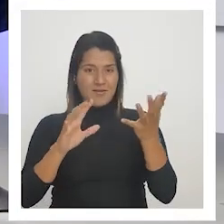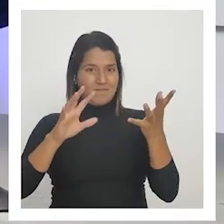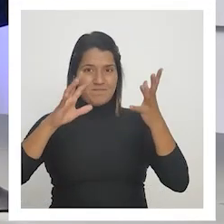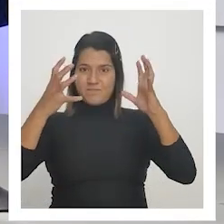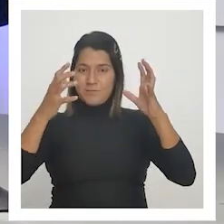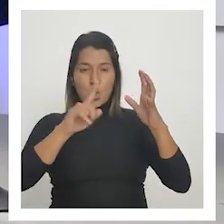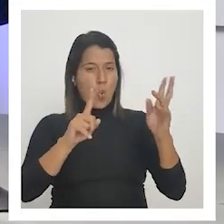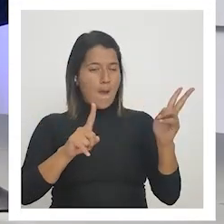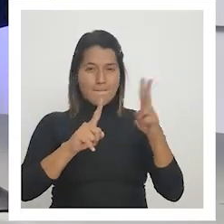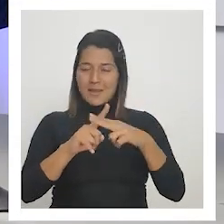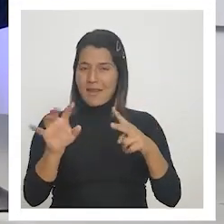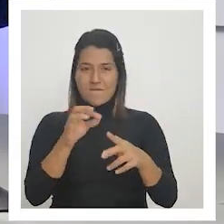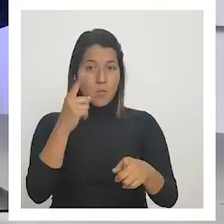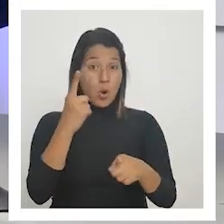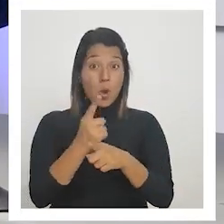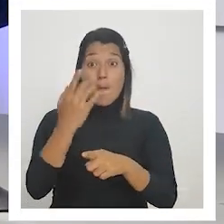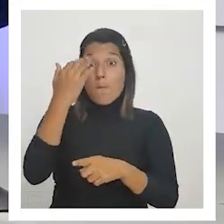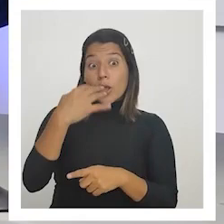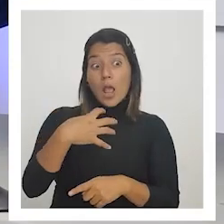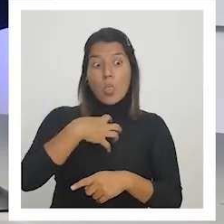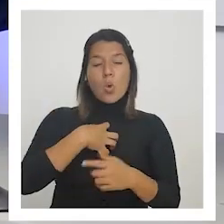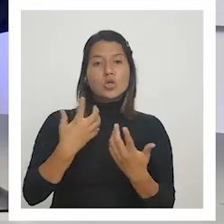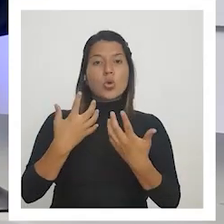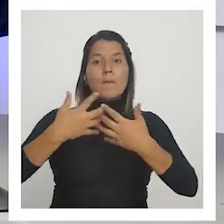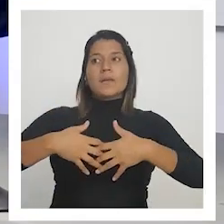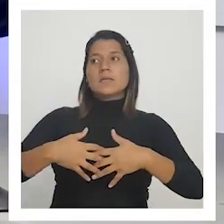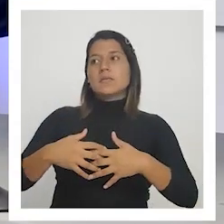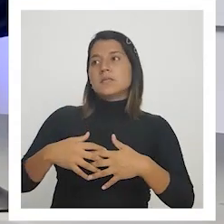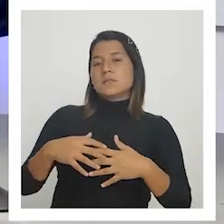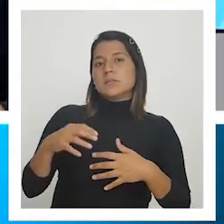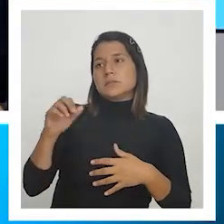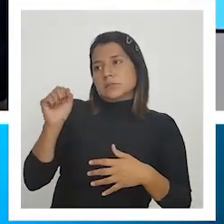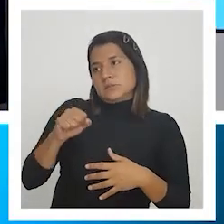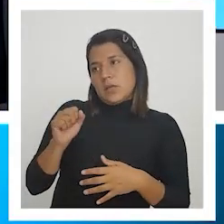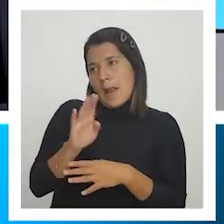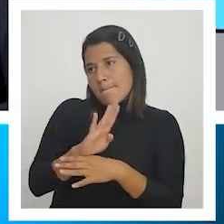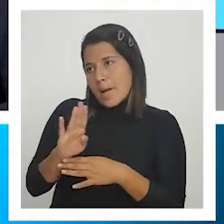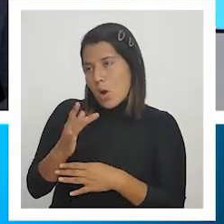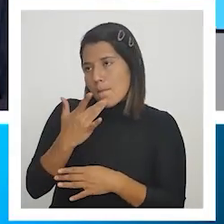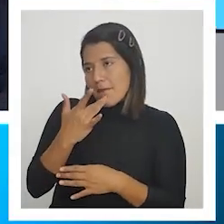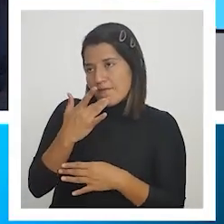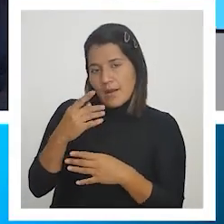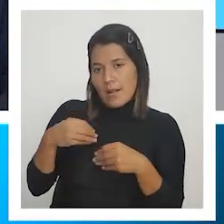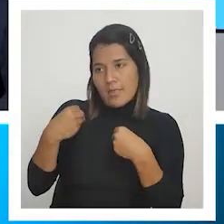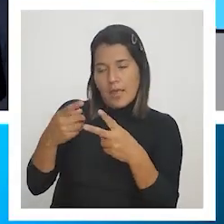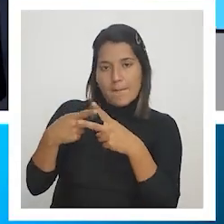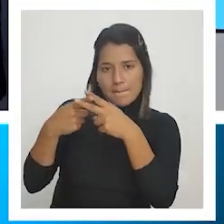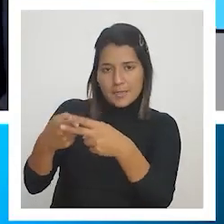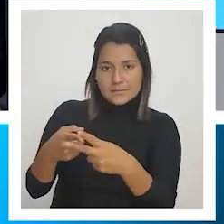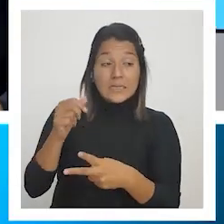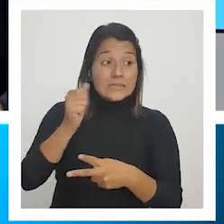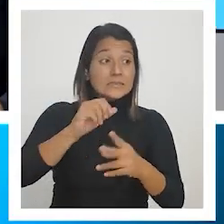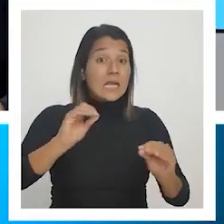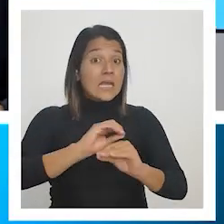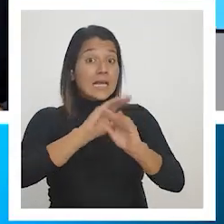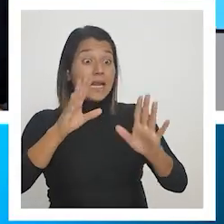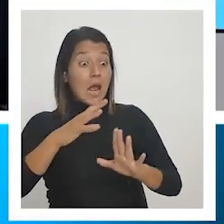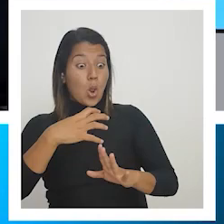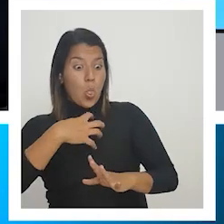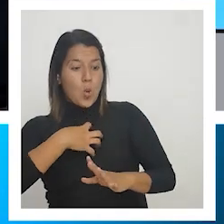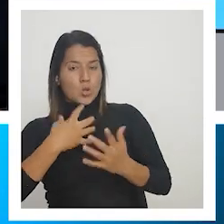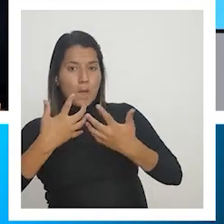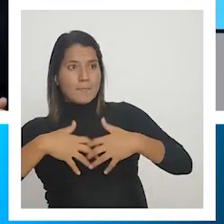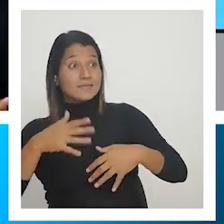le interesa más vender sus créditos. Claro, entonces el empresario llega a tocarle la puerta a la entidad financiera y lo que se encuentra es un producto que